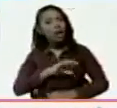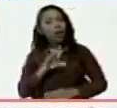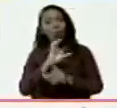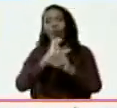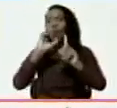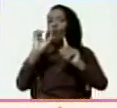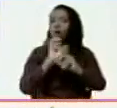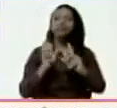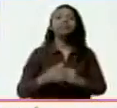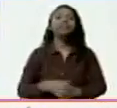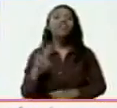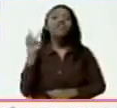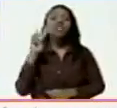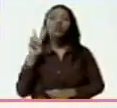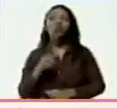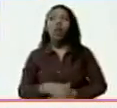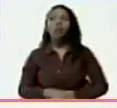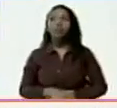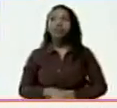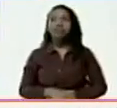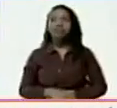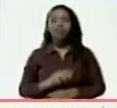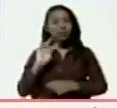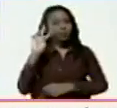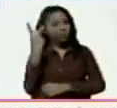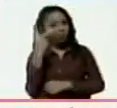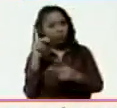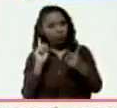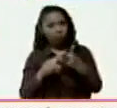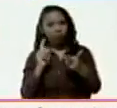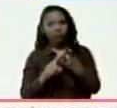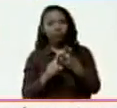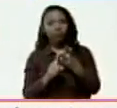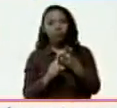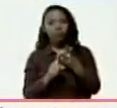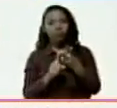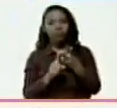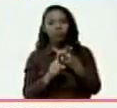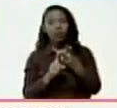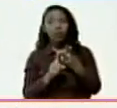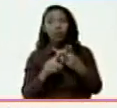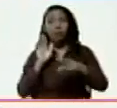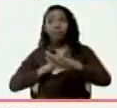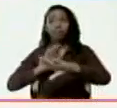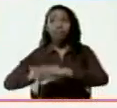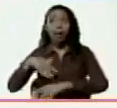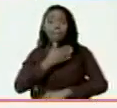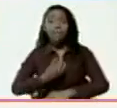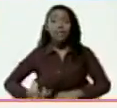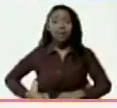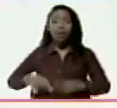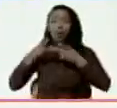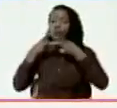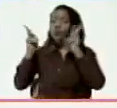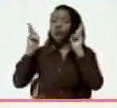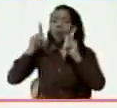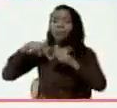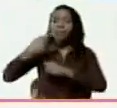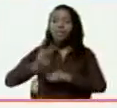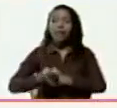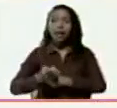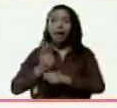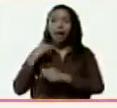cultural de venezuela lo segundo ha dictado el presidente y saldrá publicado mañana en